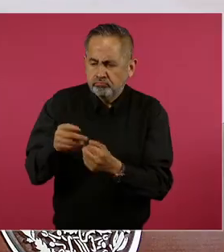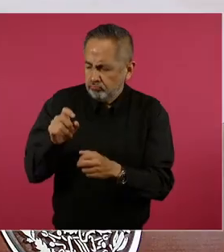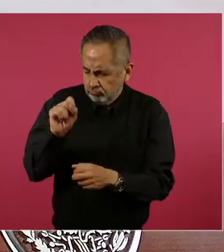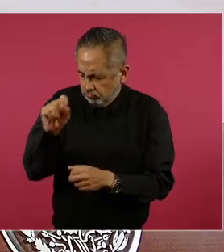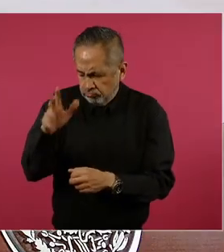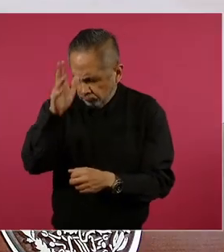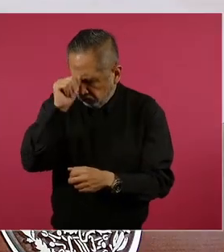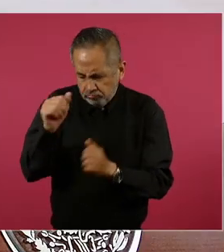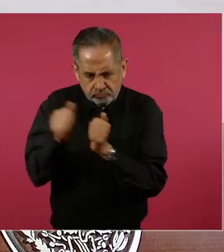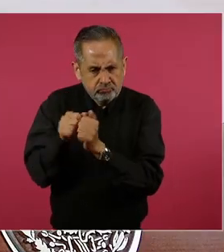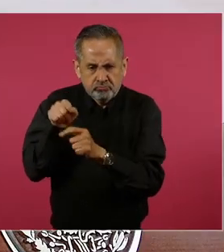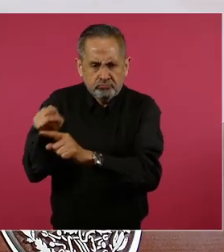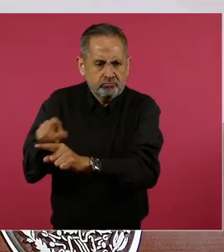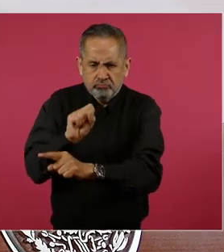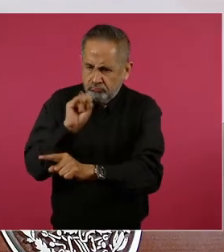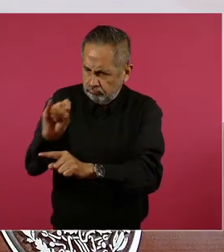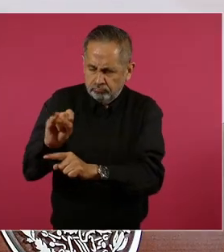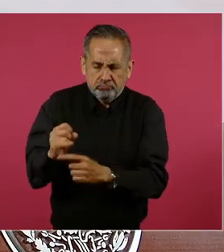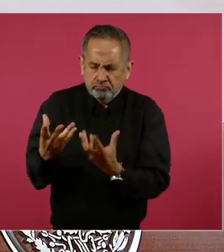respaldo,